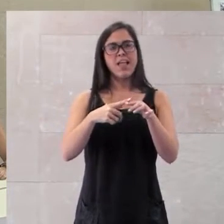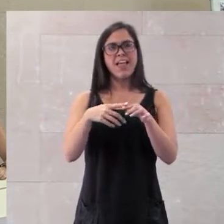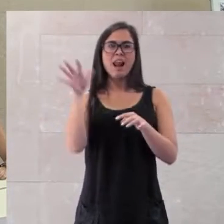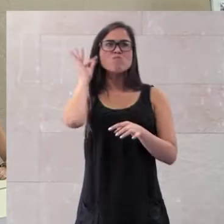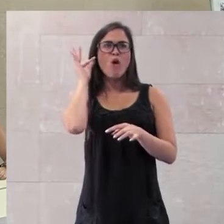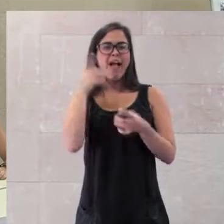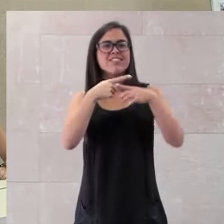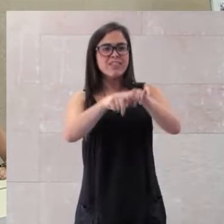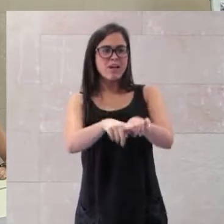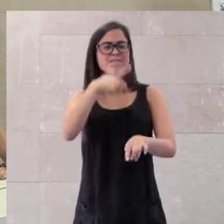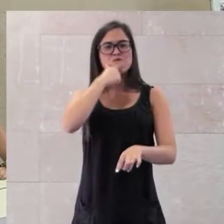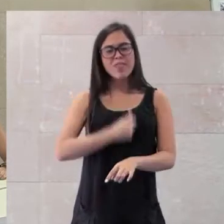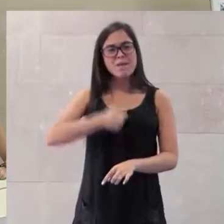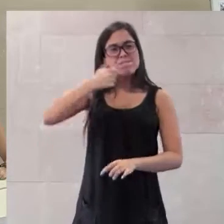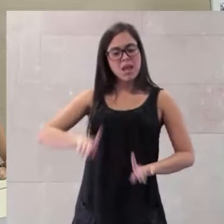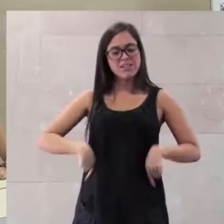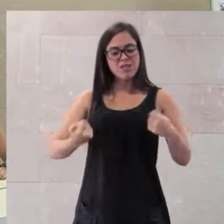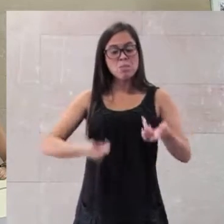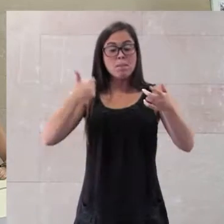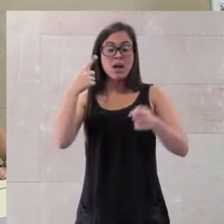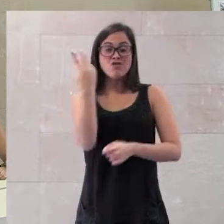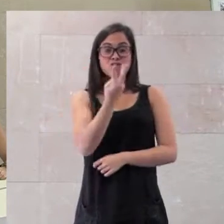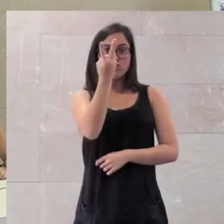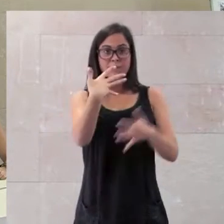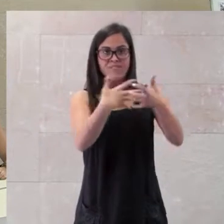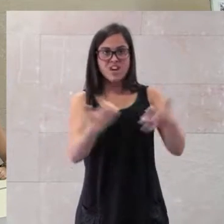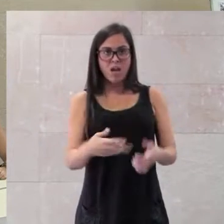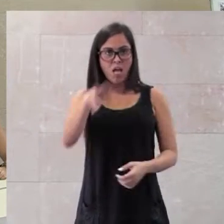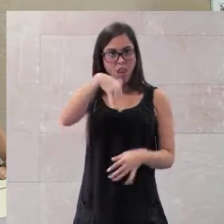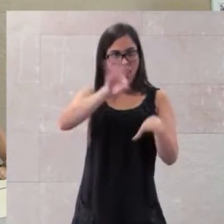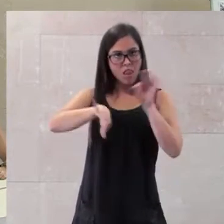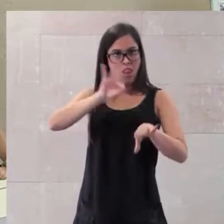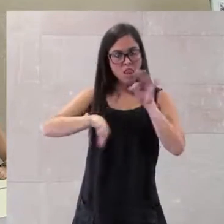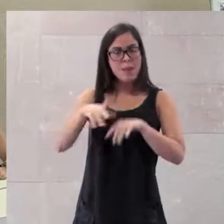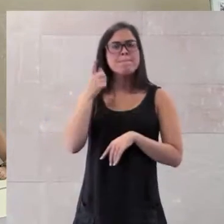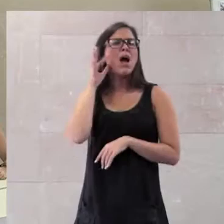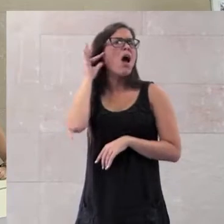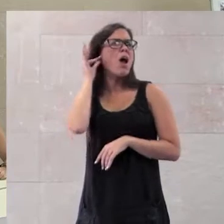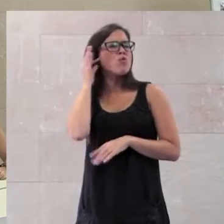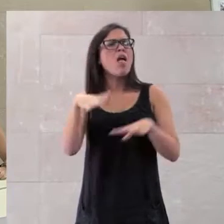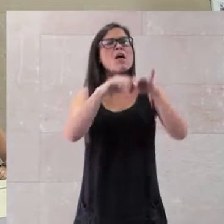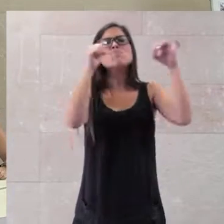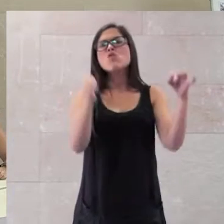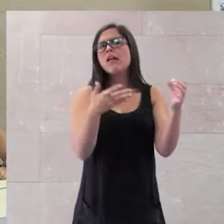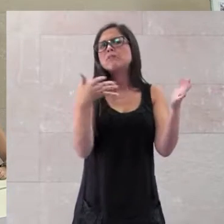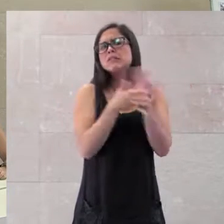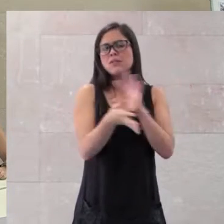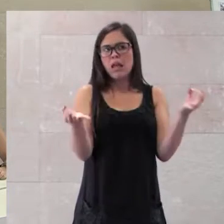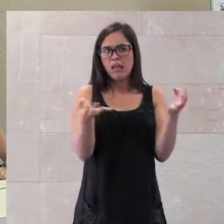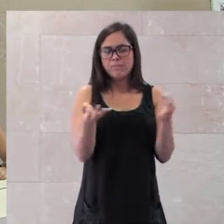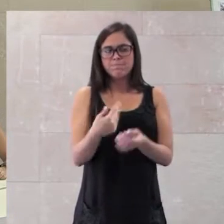mujeres entrevistadas, y he seleccionado tres citas de cómo entienden ellas el empoderamiento. Las voy a